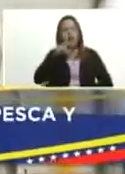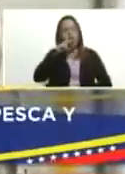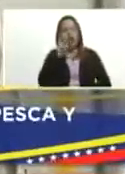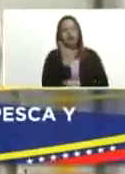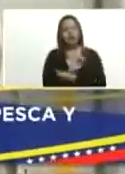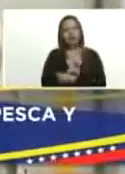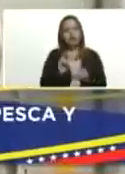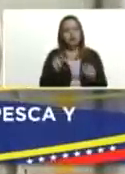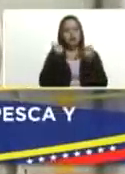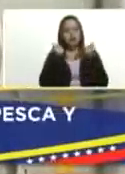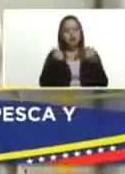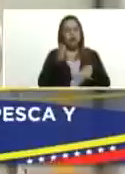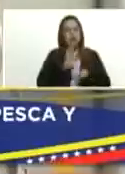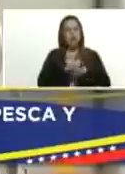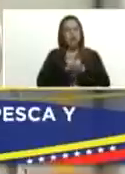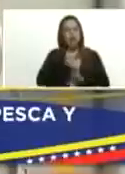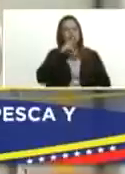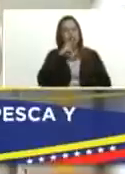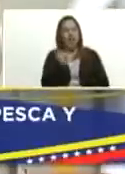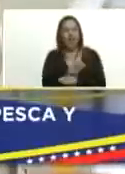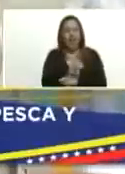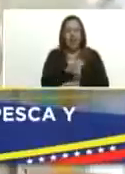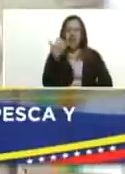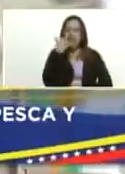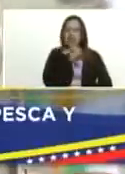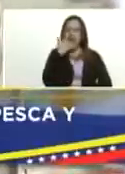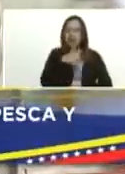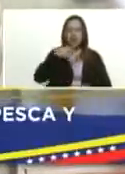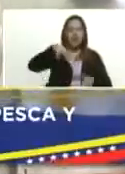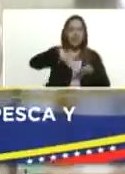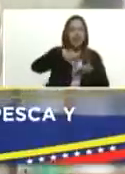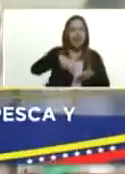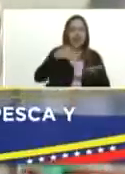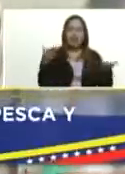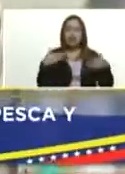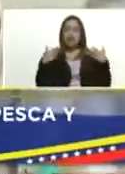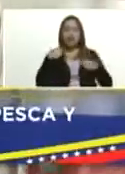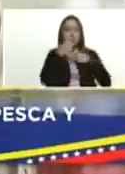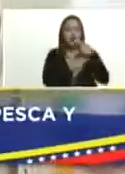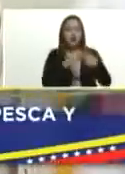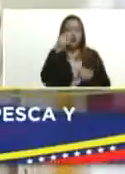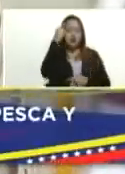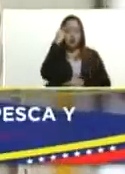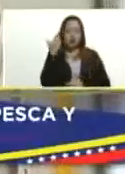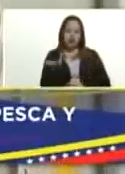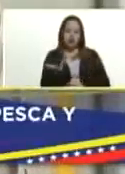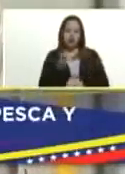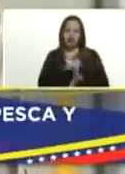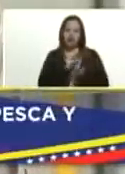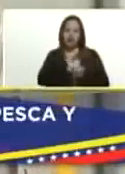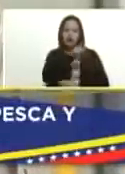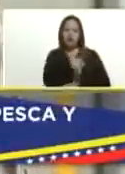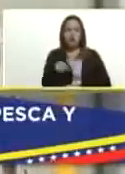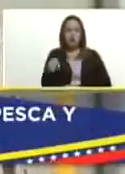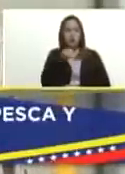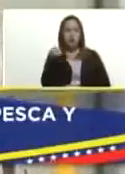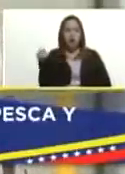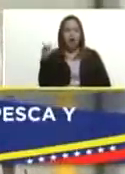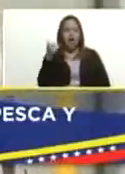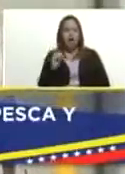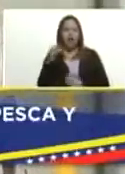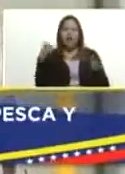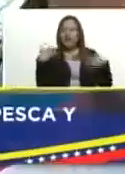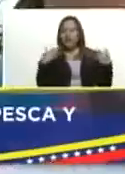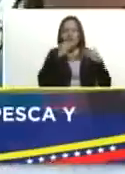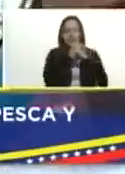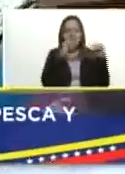¿Por qué hablan tan rápido, andan riéndose y como bailando y contentos todos los días? ¿Por qué la gente en Oriente anda como contenta todo